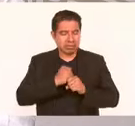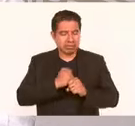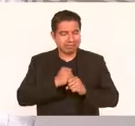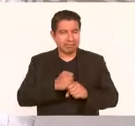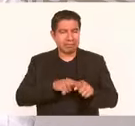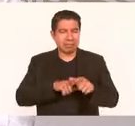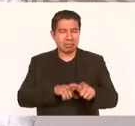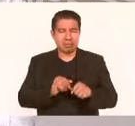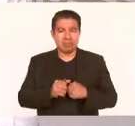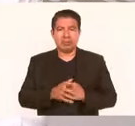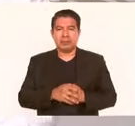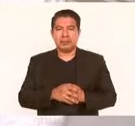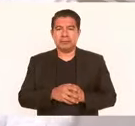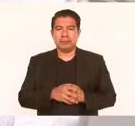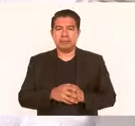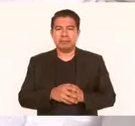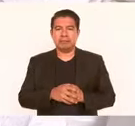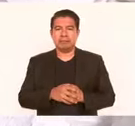Otra razón